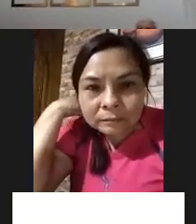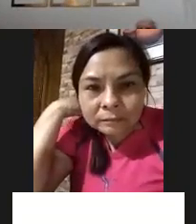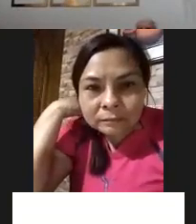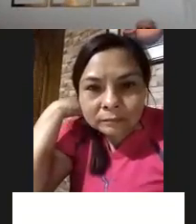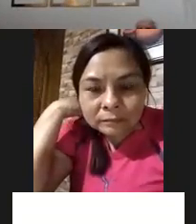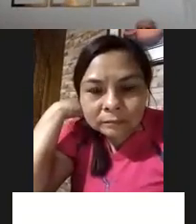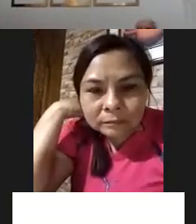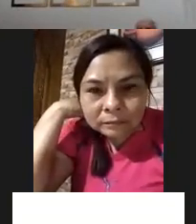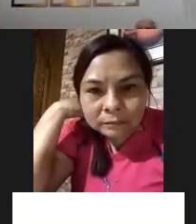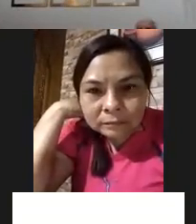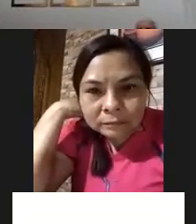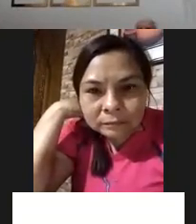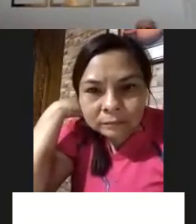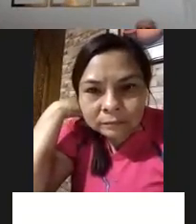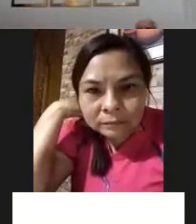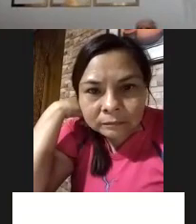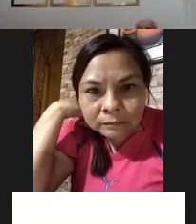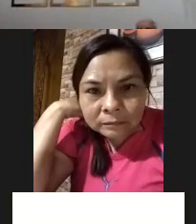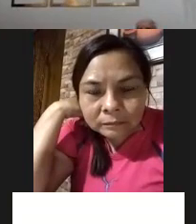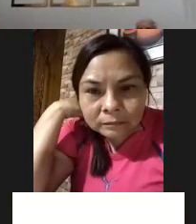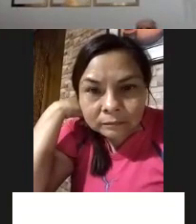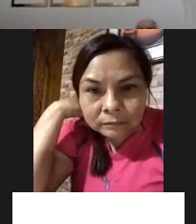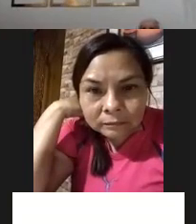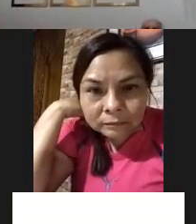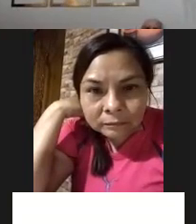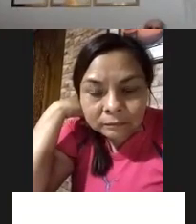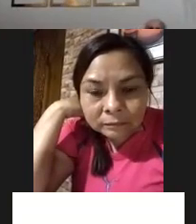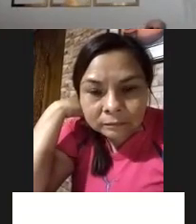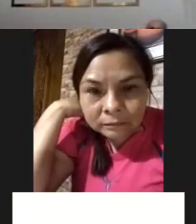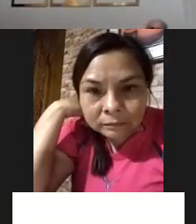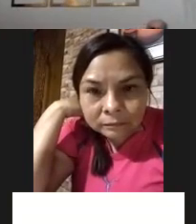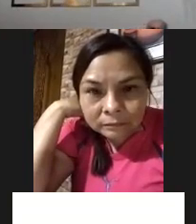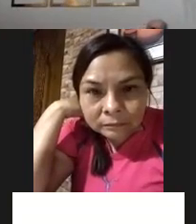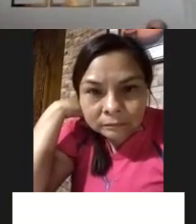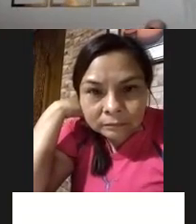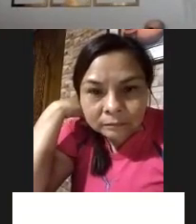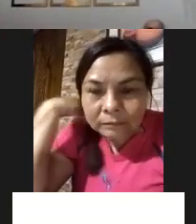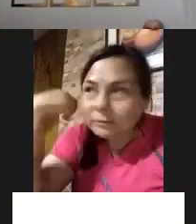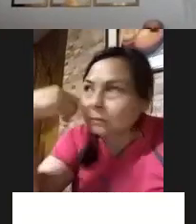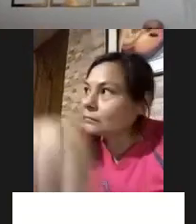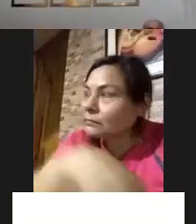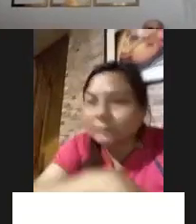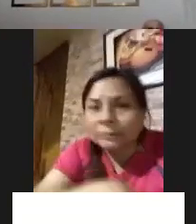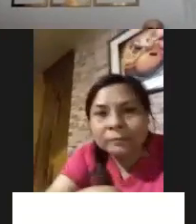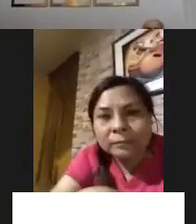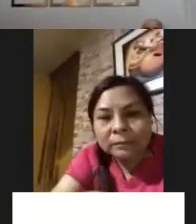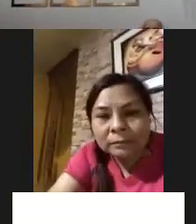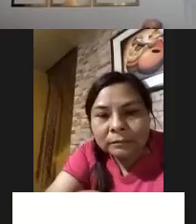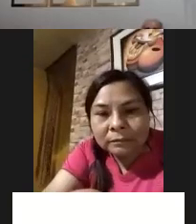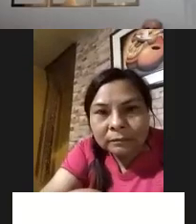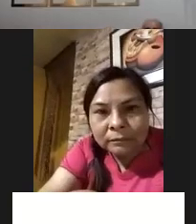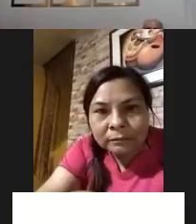Licenciado, ha tenido un problema con su equipo, está reiniciándolo, por favor, les pido un poco de paciencia, no va a tomar muchos minutos para que